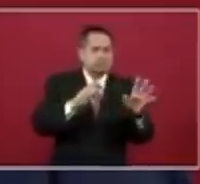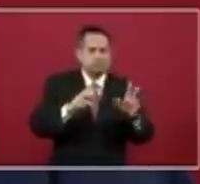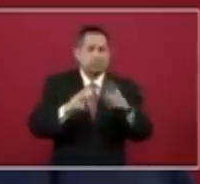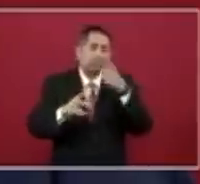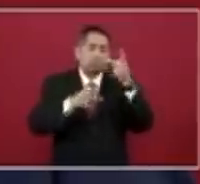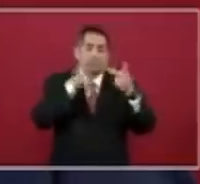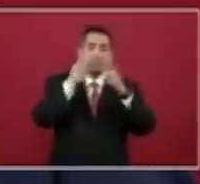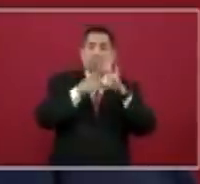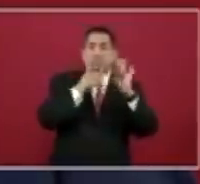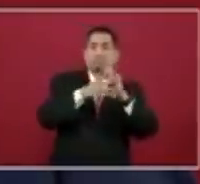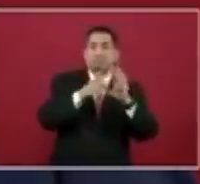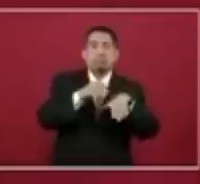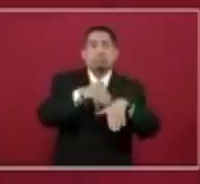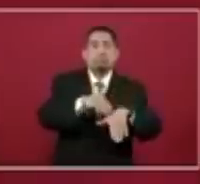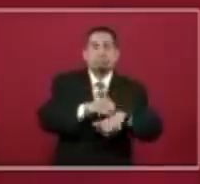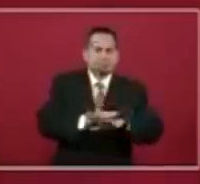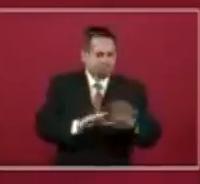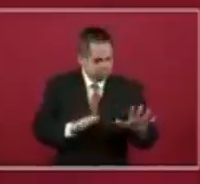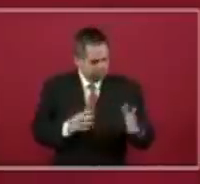demagógica.